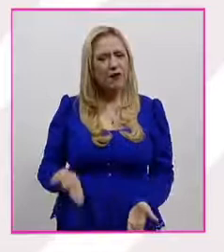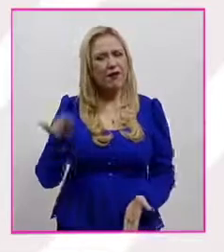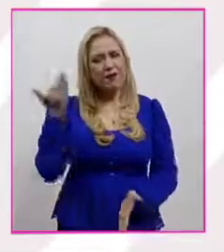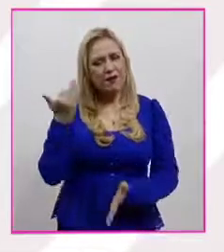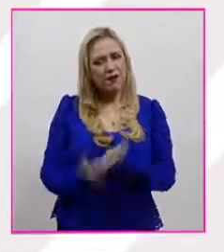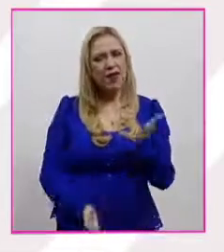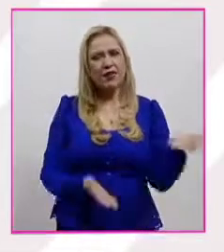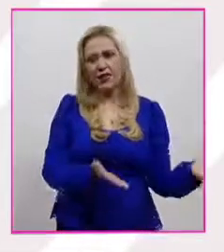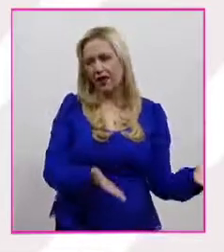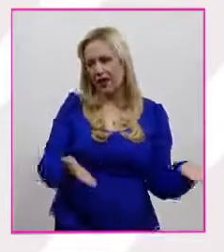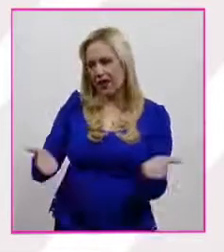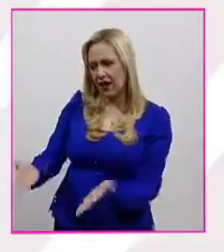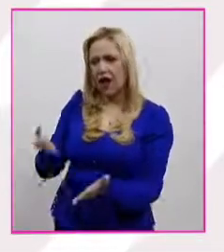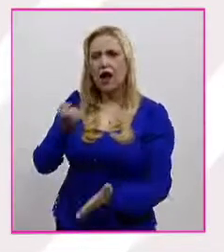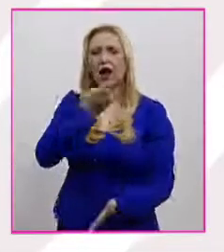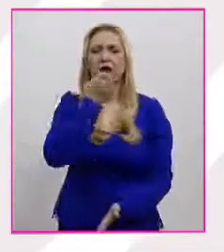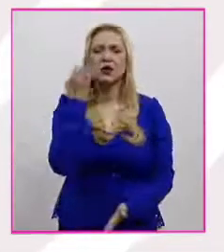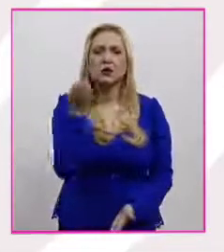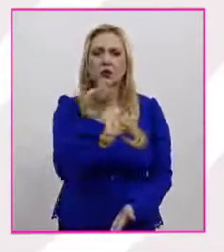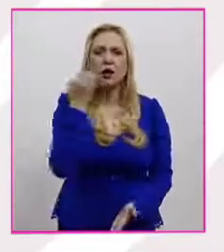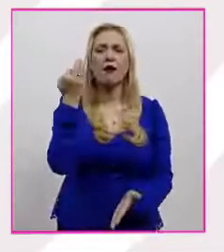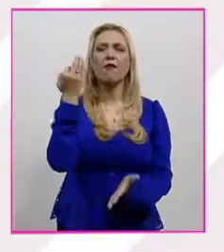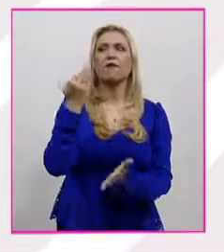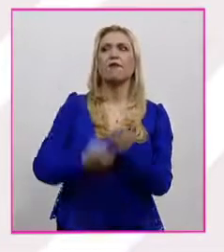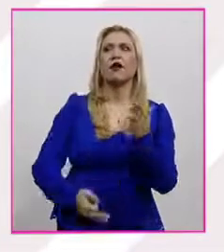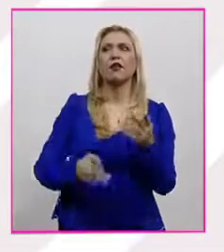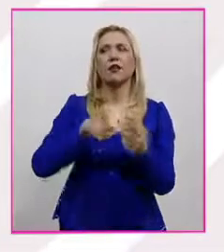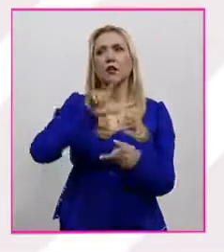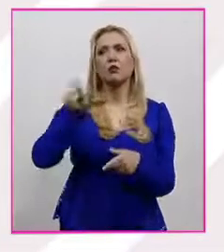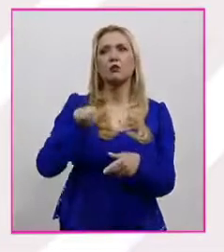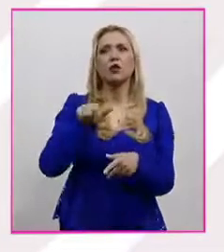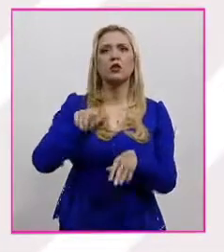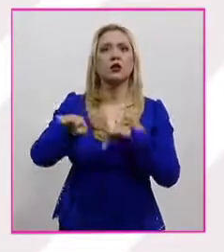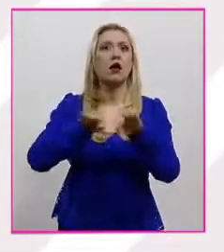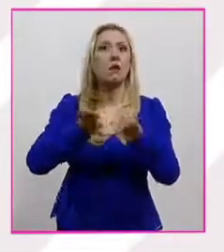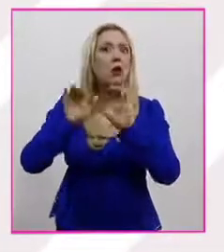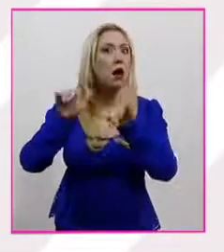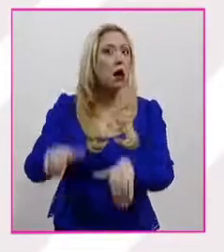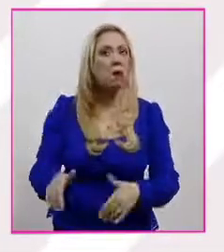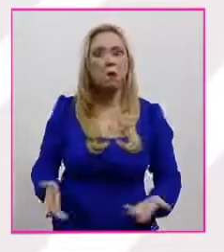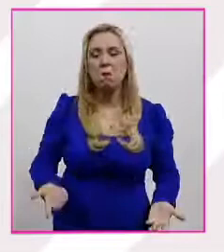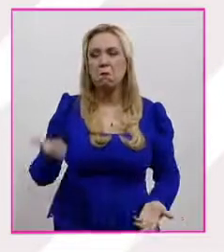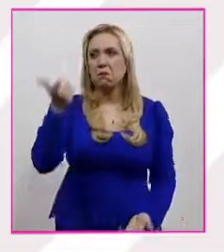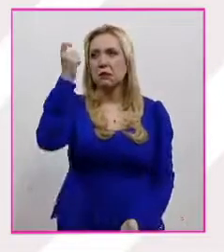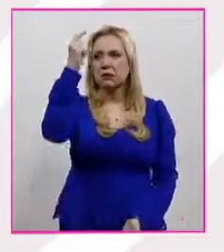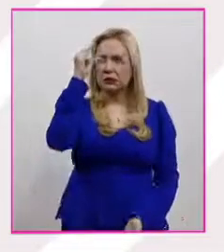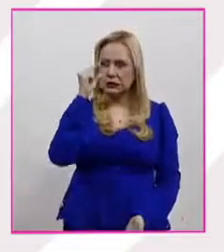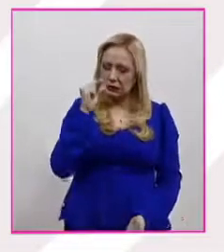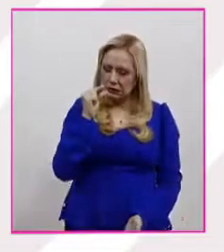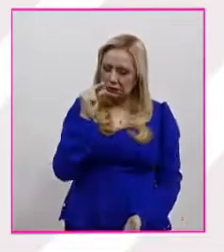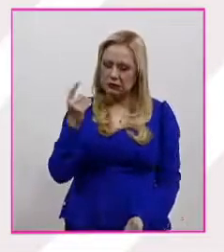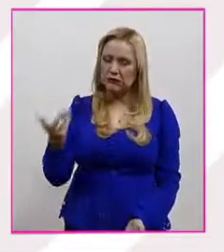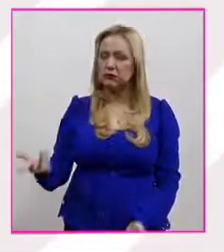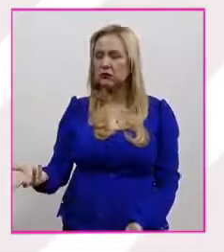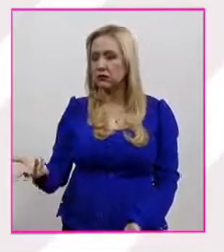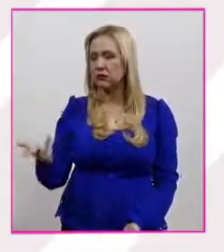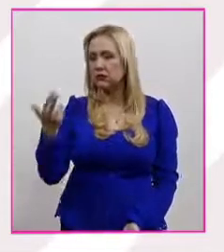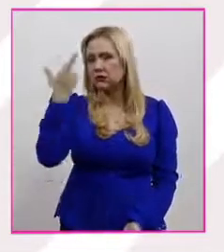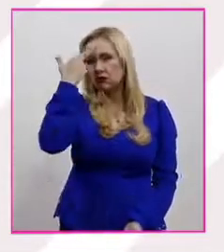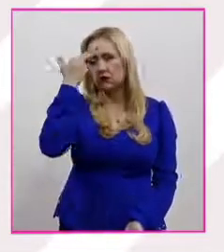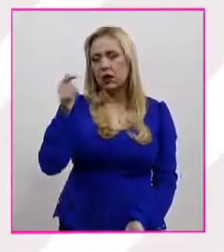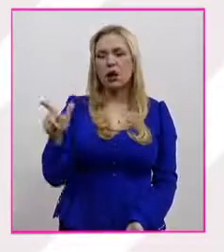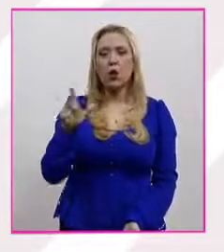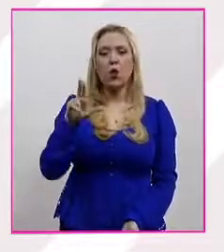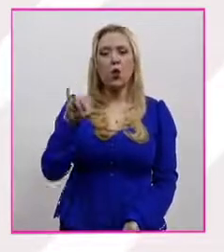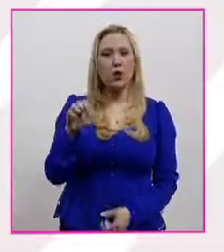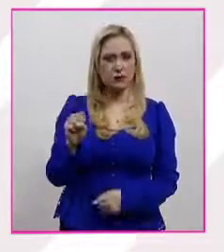la educación se reproduce después en la falta de acceso a trabajos, por ejemplo, ¿no? Un empleo digno. Entiendo, Luis, que también parte de tu